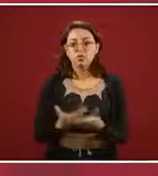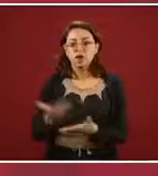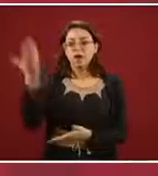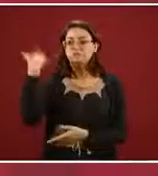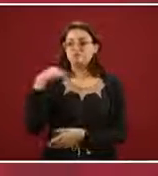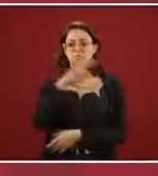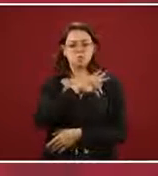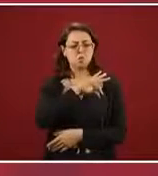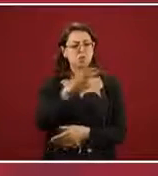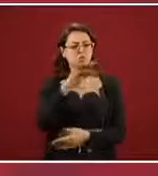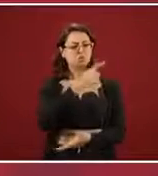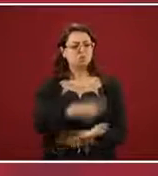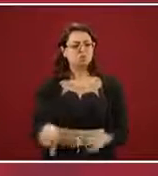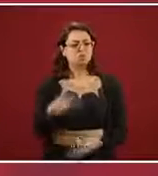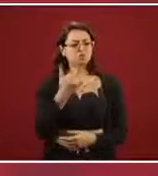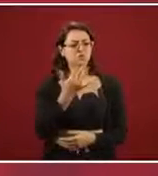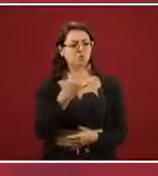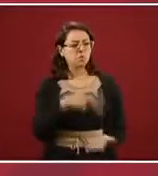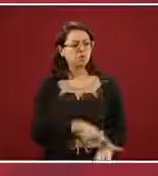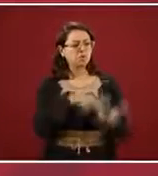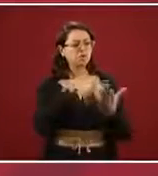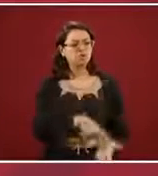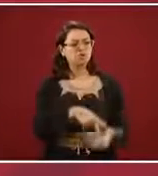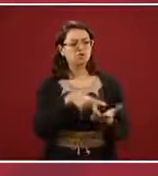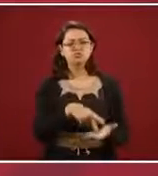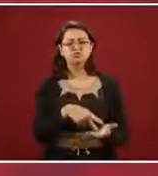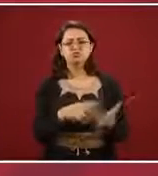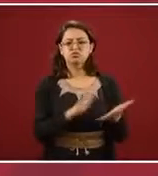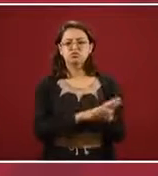tortilla a 6,